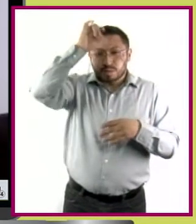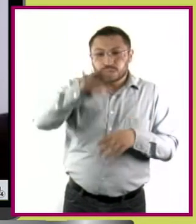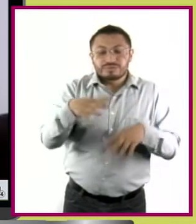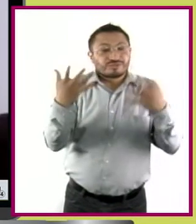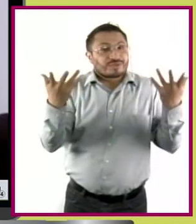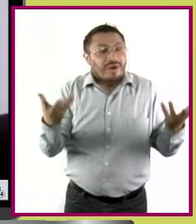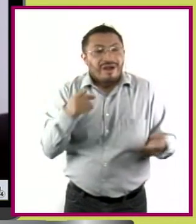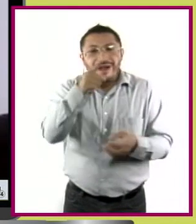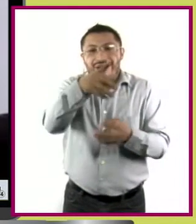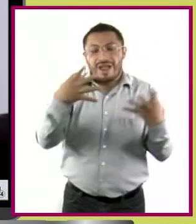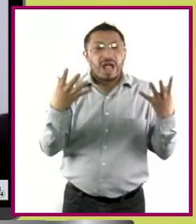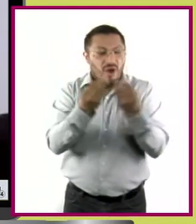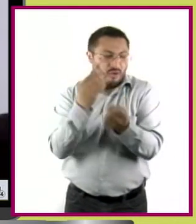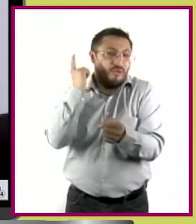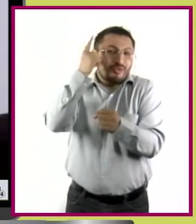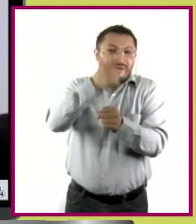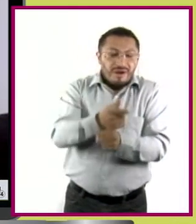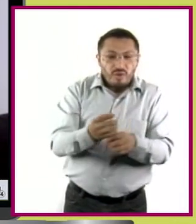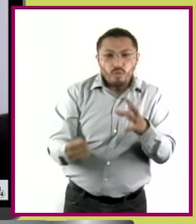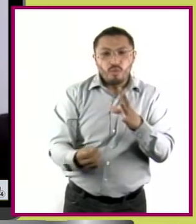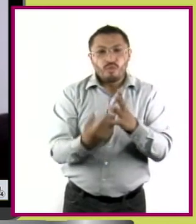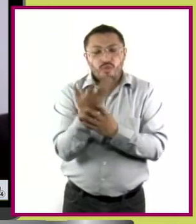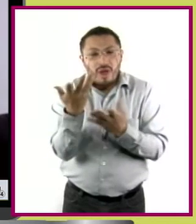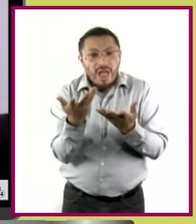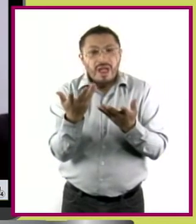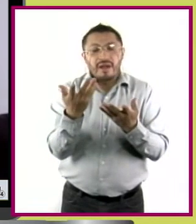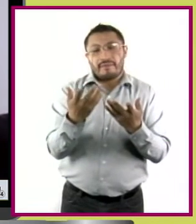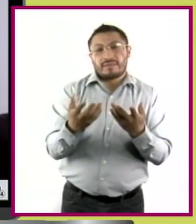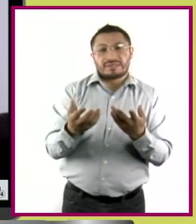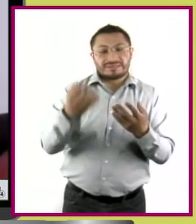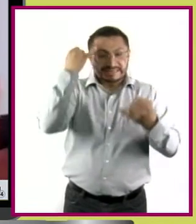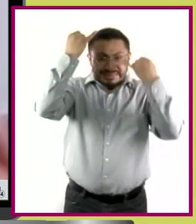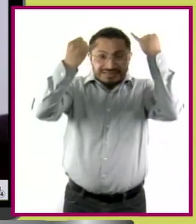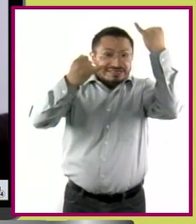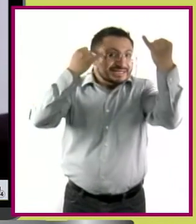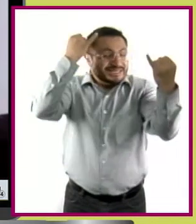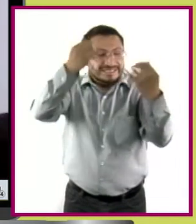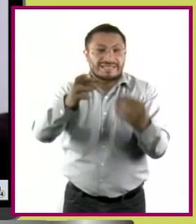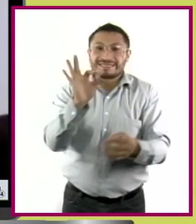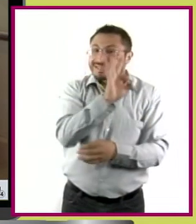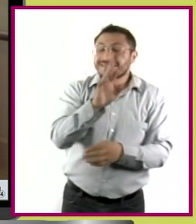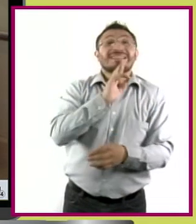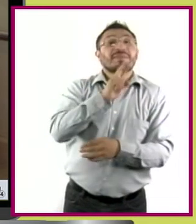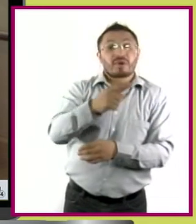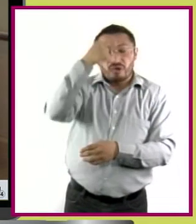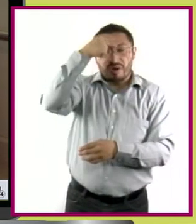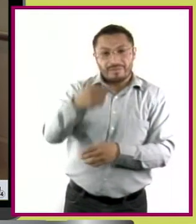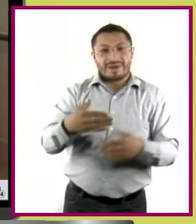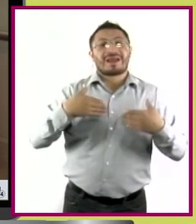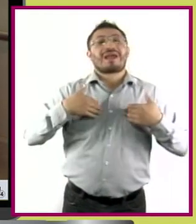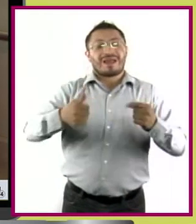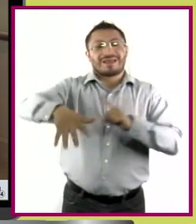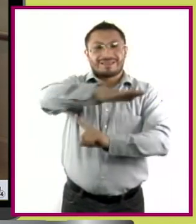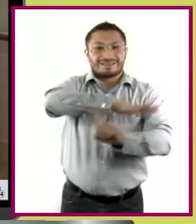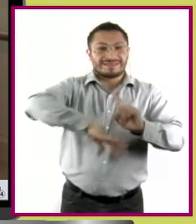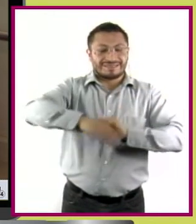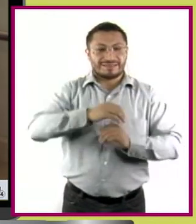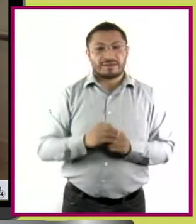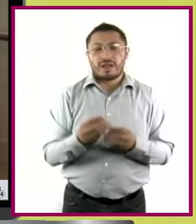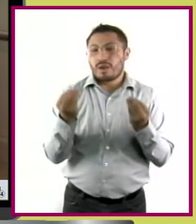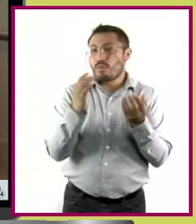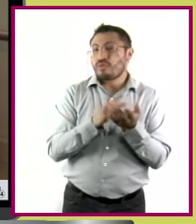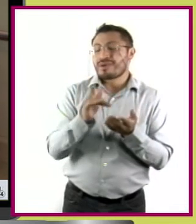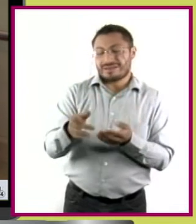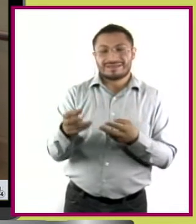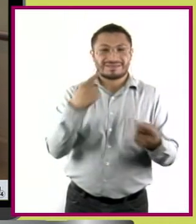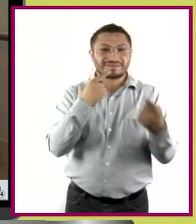a descubrir nuevas y mejores perspectivas para entender este mundo. Muchas gracias, Fernando. Nos